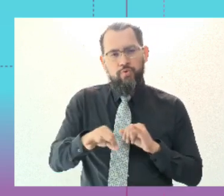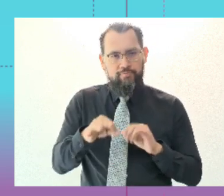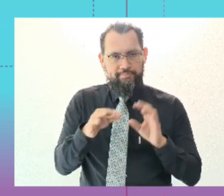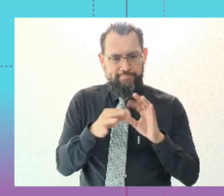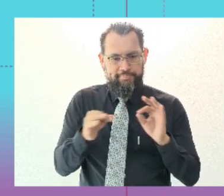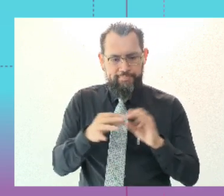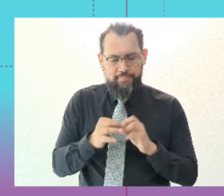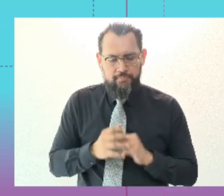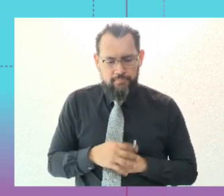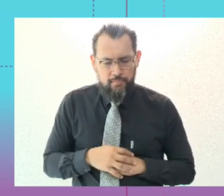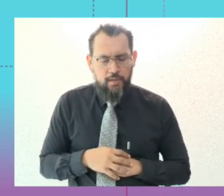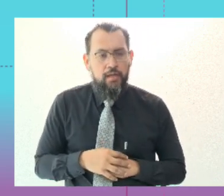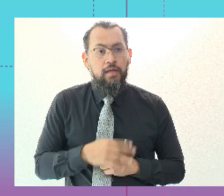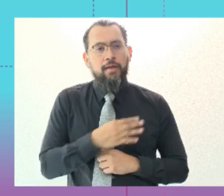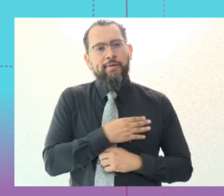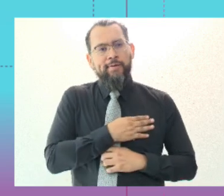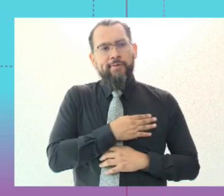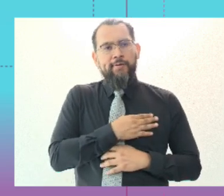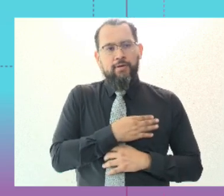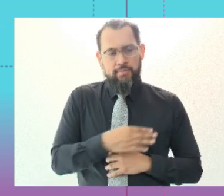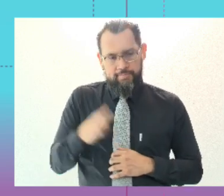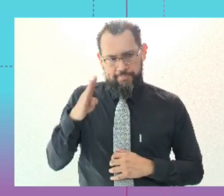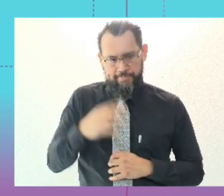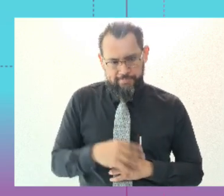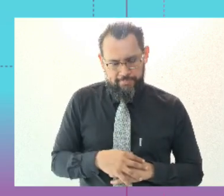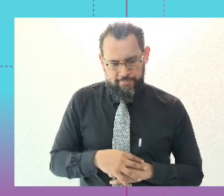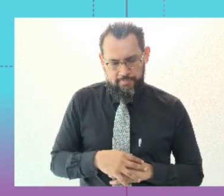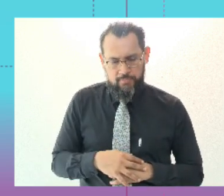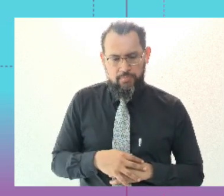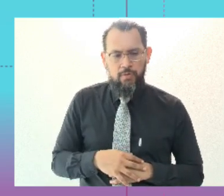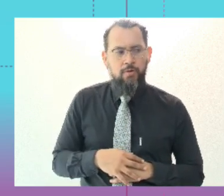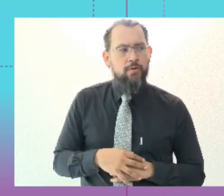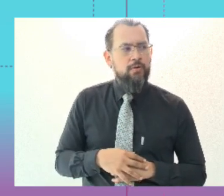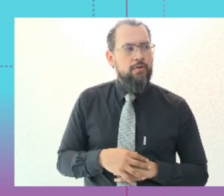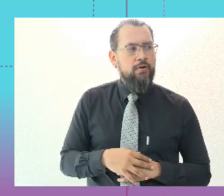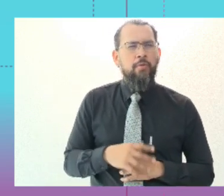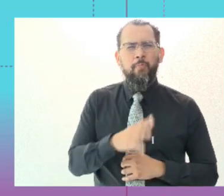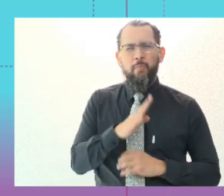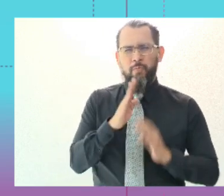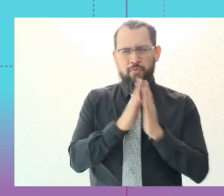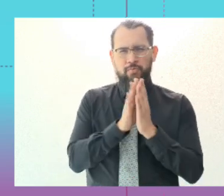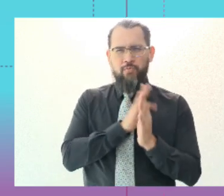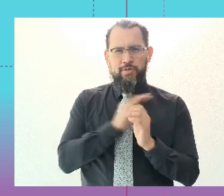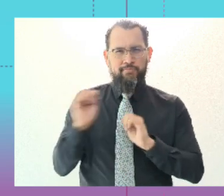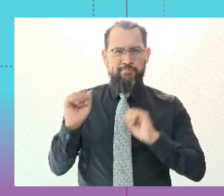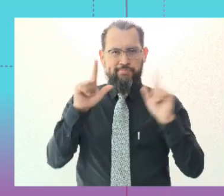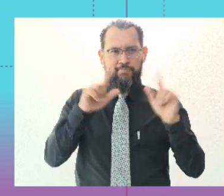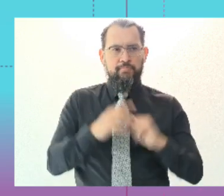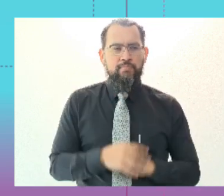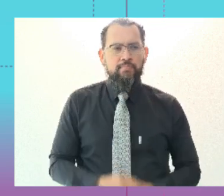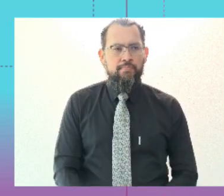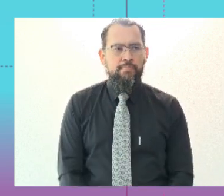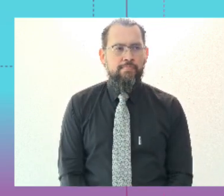evento. Bueno, pues no sé si tengamos la presentación.